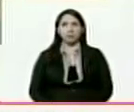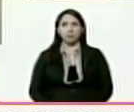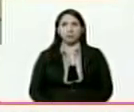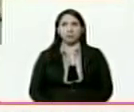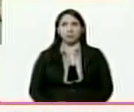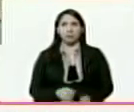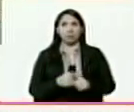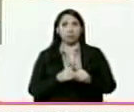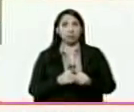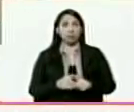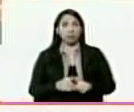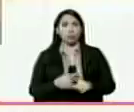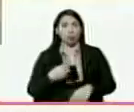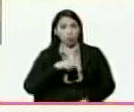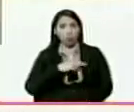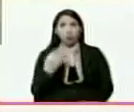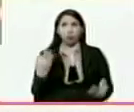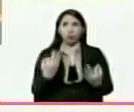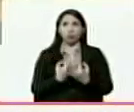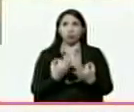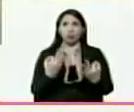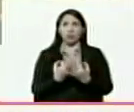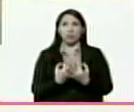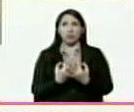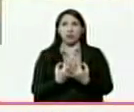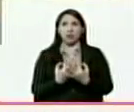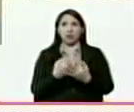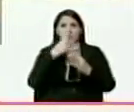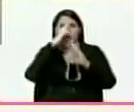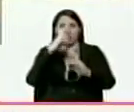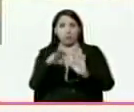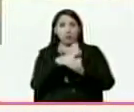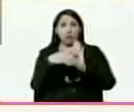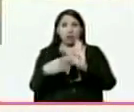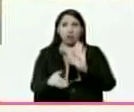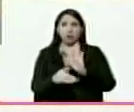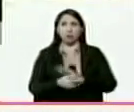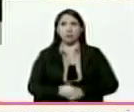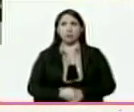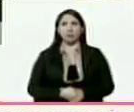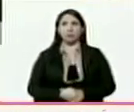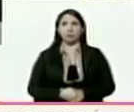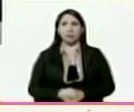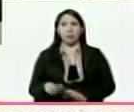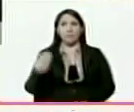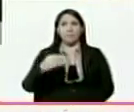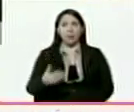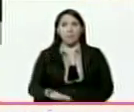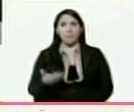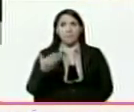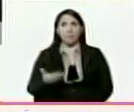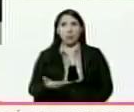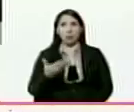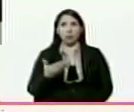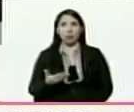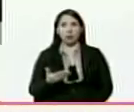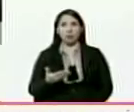Nosotros siempre en el derecho nos podemos reservar, pero lo más importante es ir